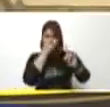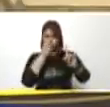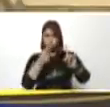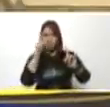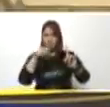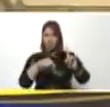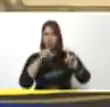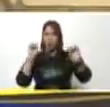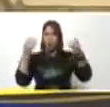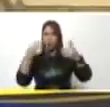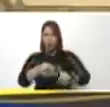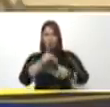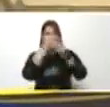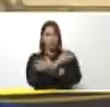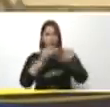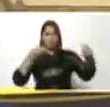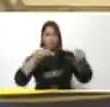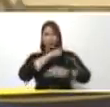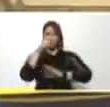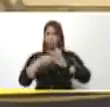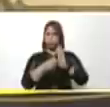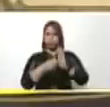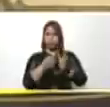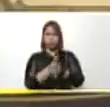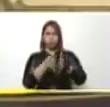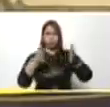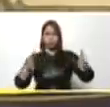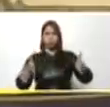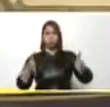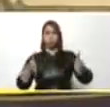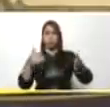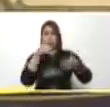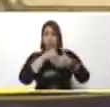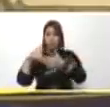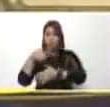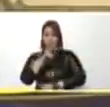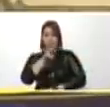el éxito total de las megaelecciones del 21 de noviembre pasado.